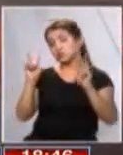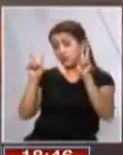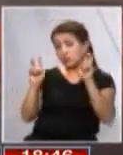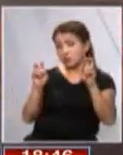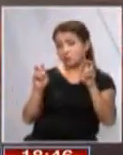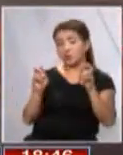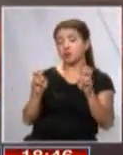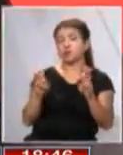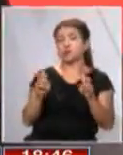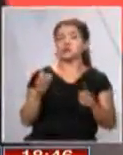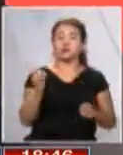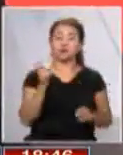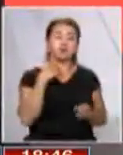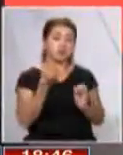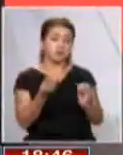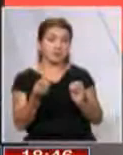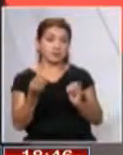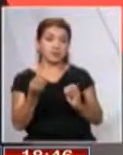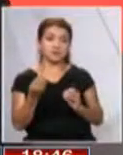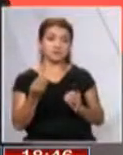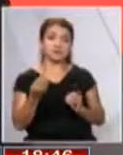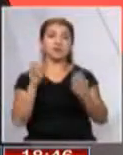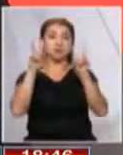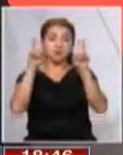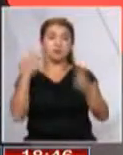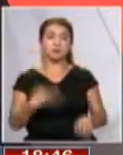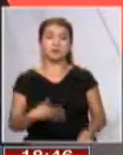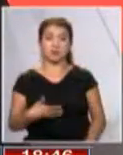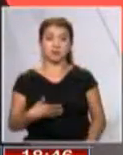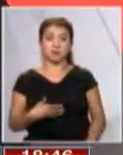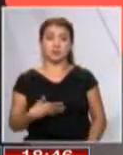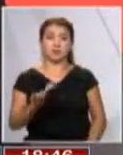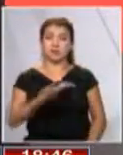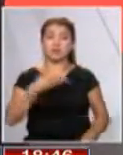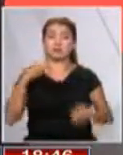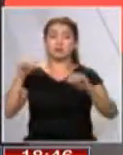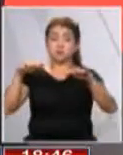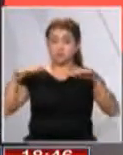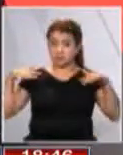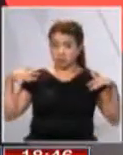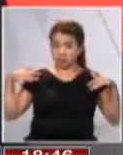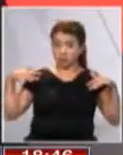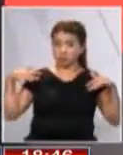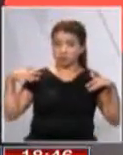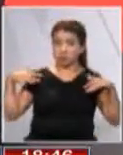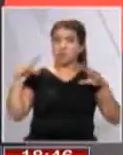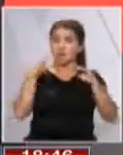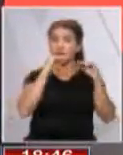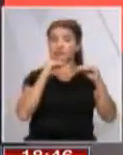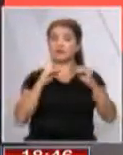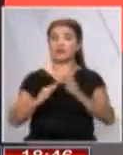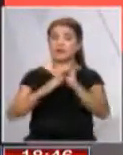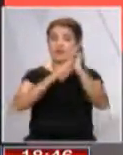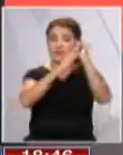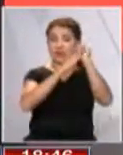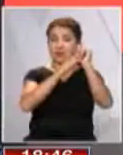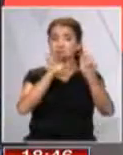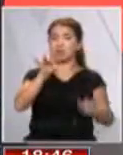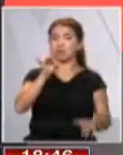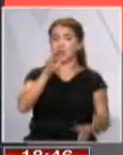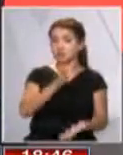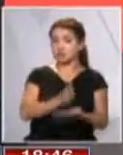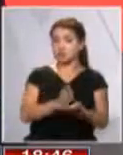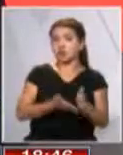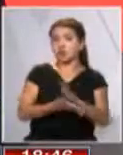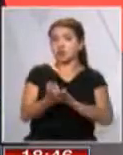en términos de equidad de género lo que pasa es que es relevante cuando uno tiene un seminario de esta envergadura y hablamos de liderazgo y hablamos de tomas de decisiones